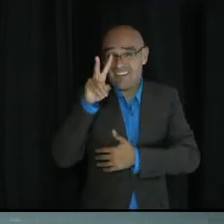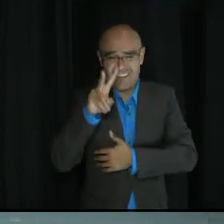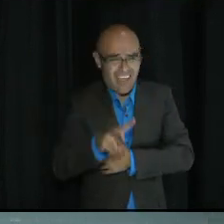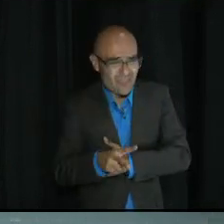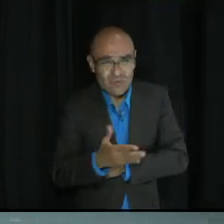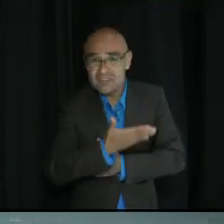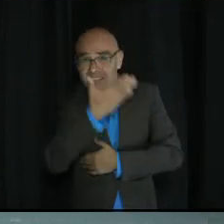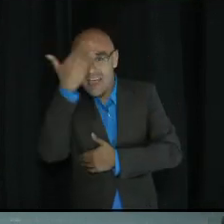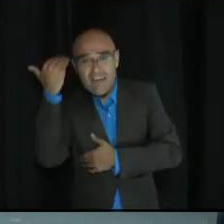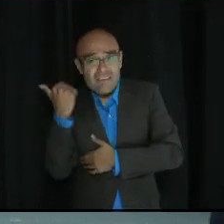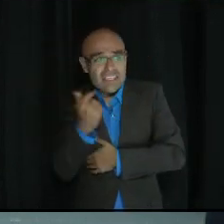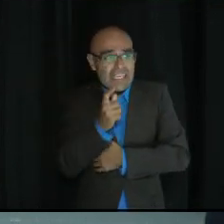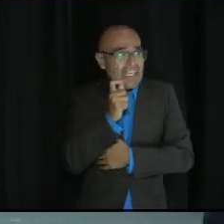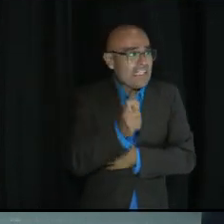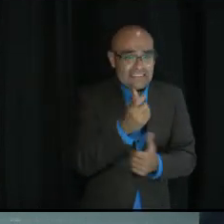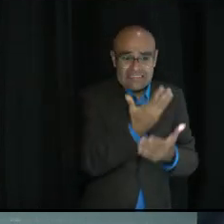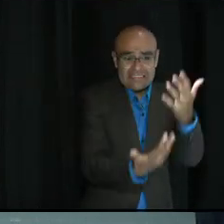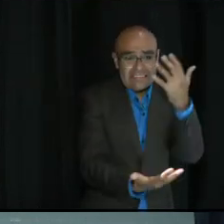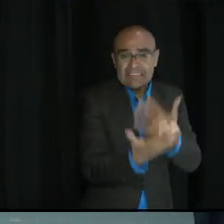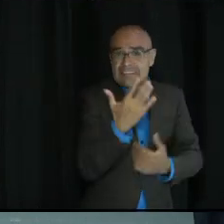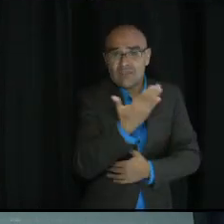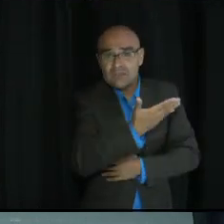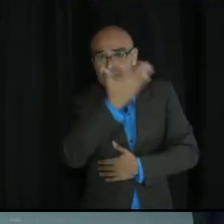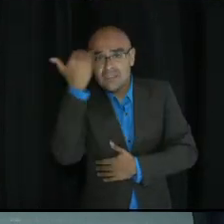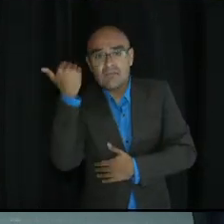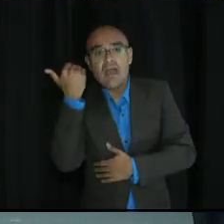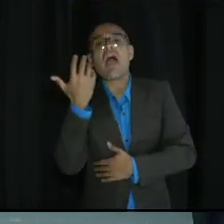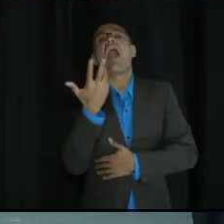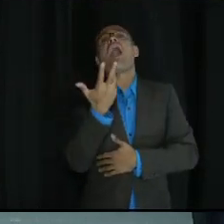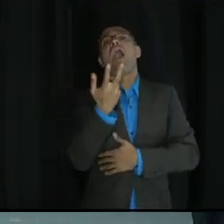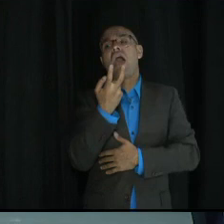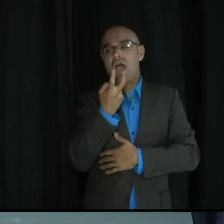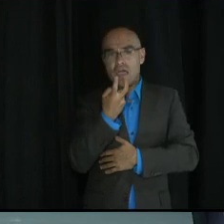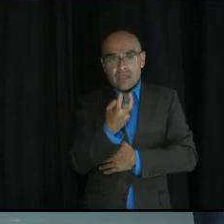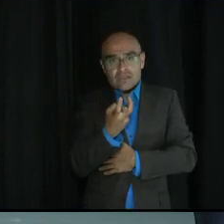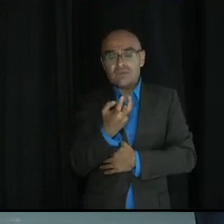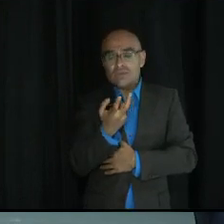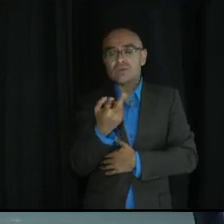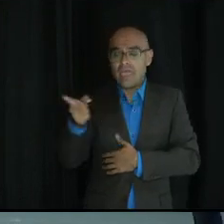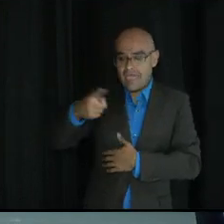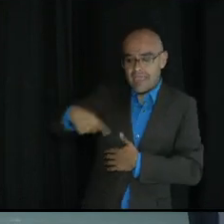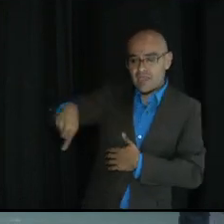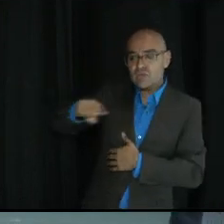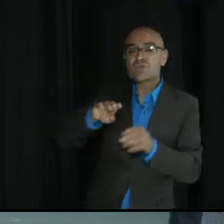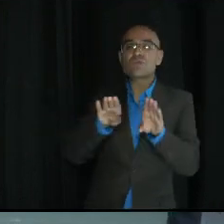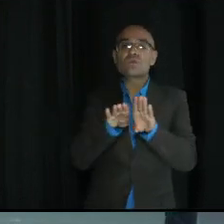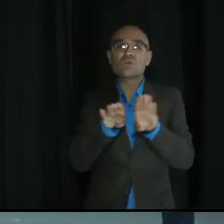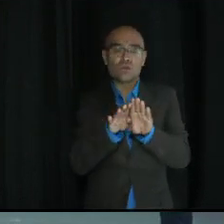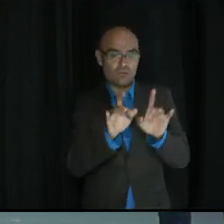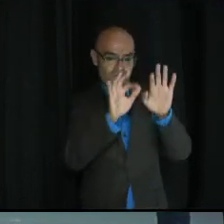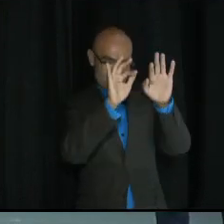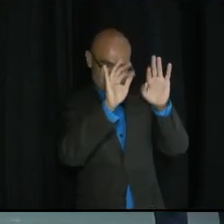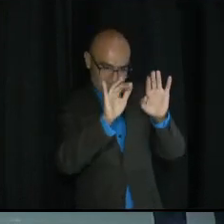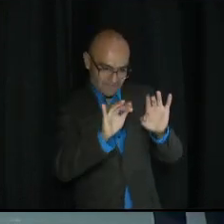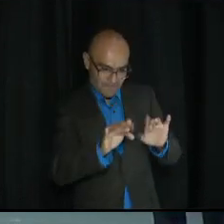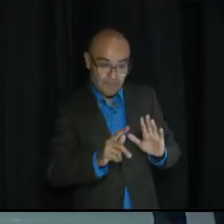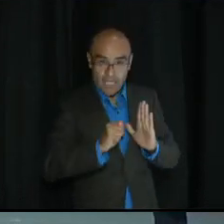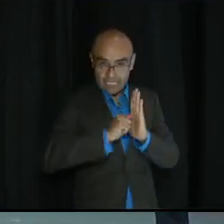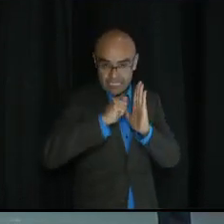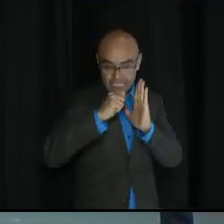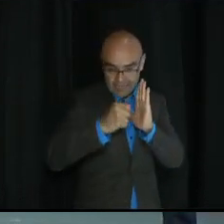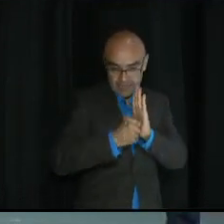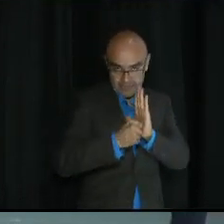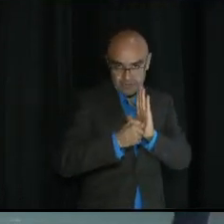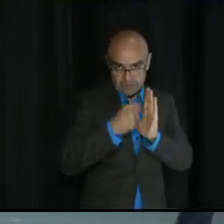hecho se cometió. Esto es a través, pues obviamente, de un dictamen técnico para poder comprobar esa circunstancia. Y no